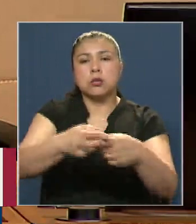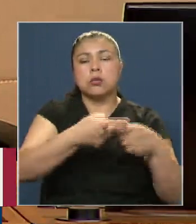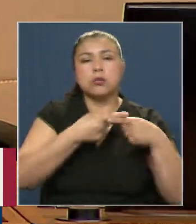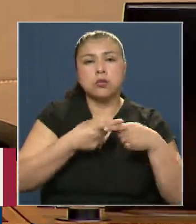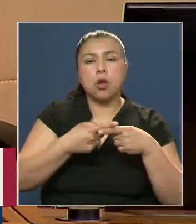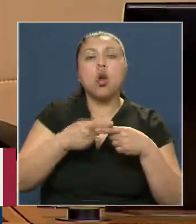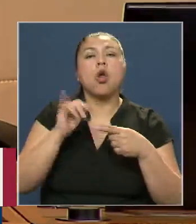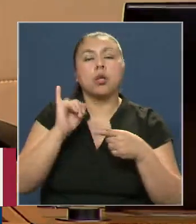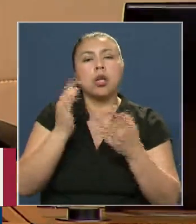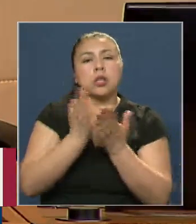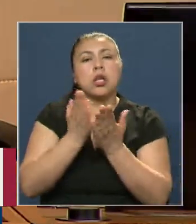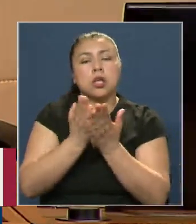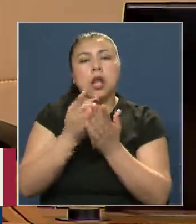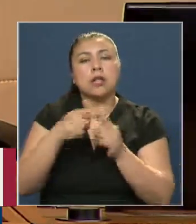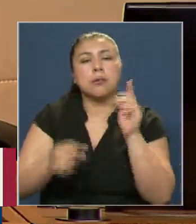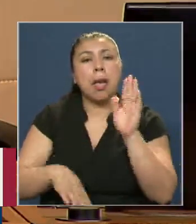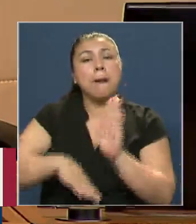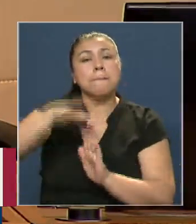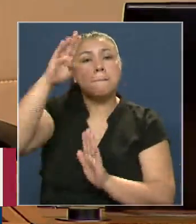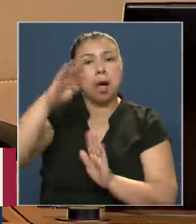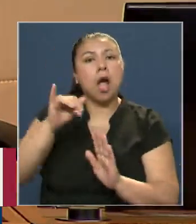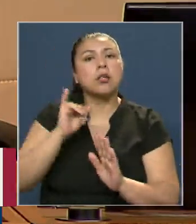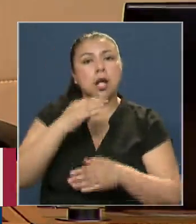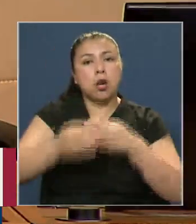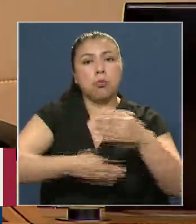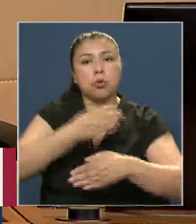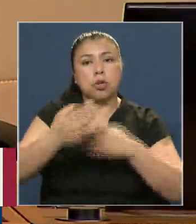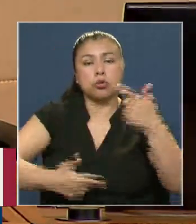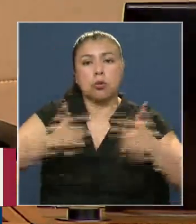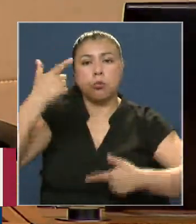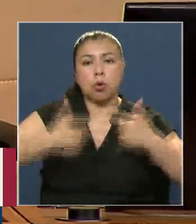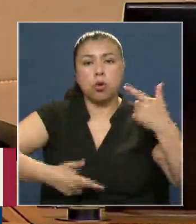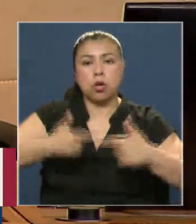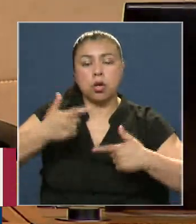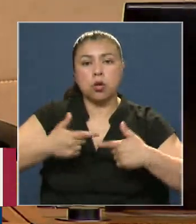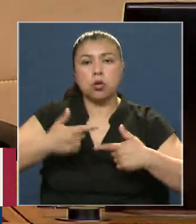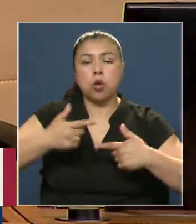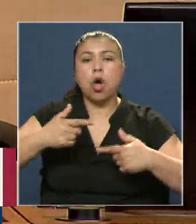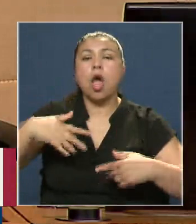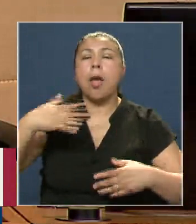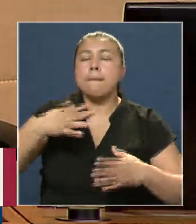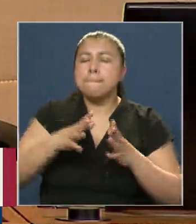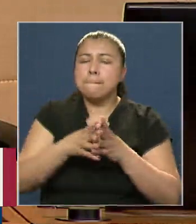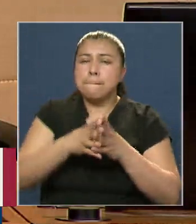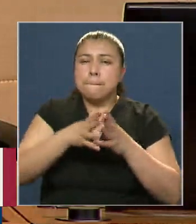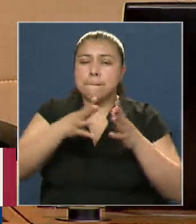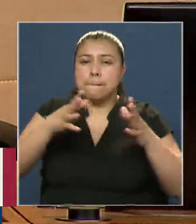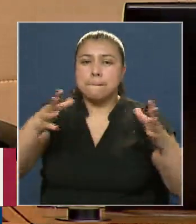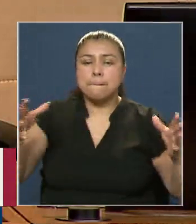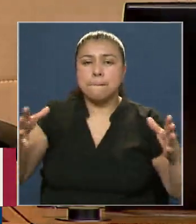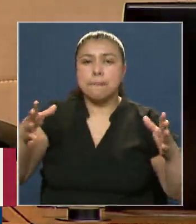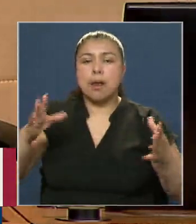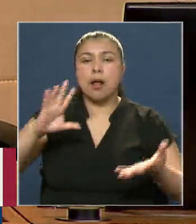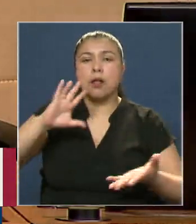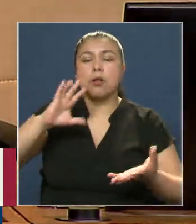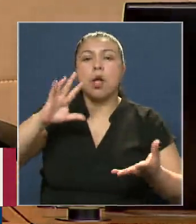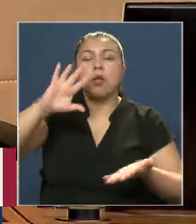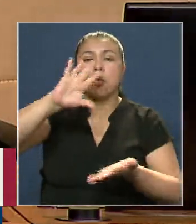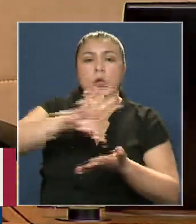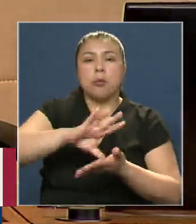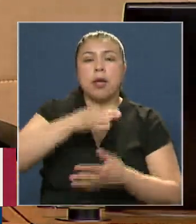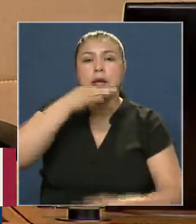habla de una clase media mayoritaria, determinante en los procesos políticos y vital para el crecimiento de nuestro país. He dicho,